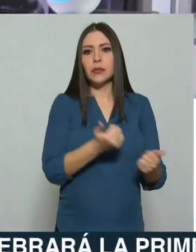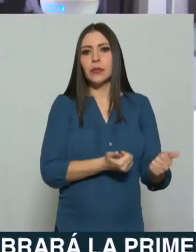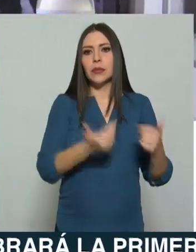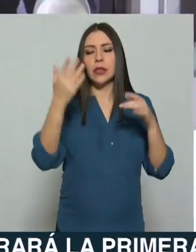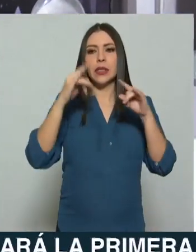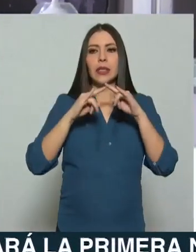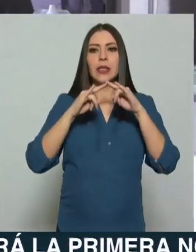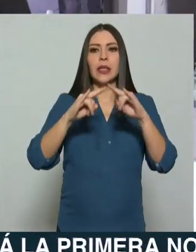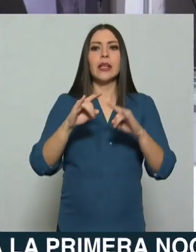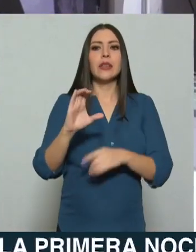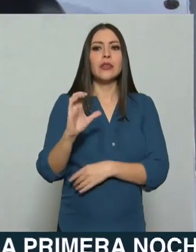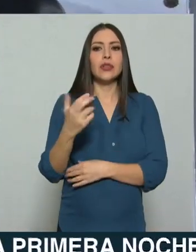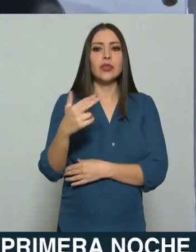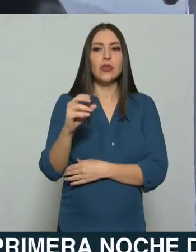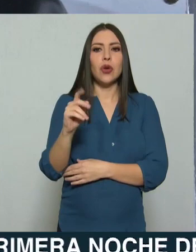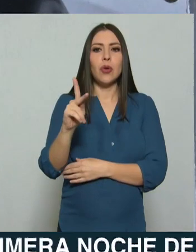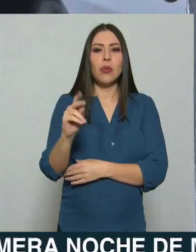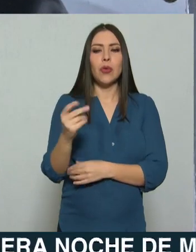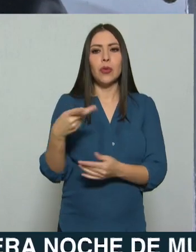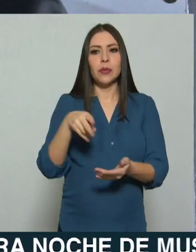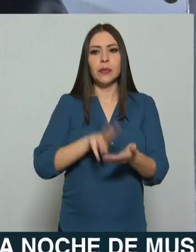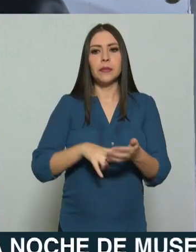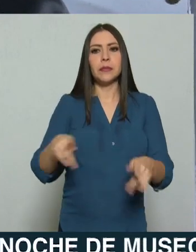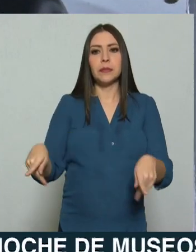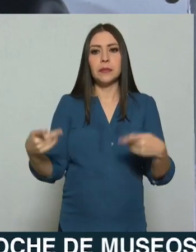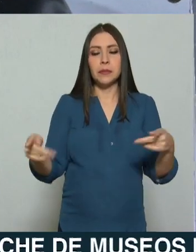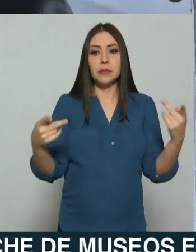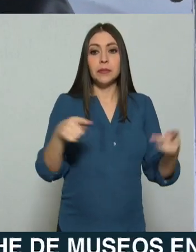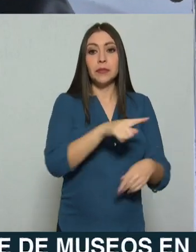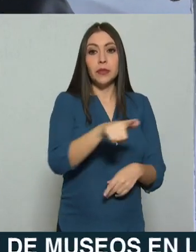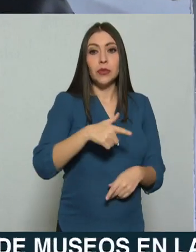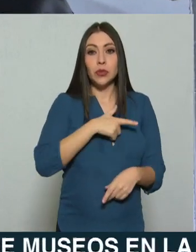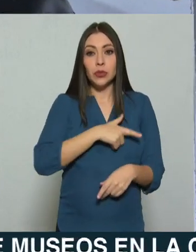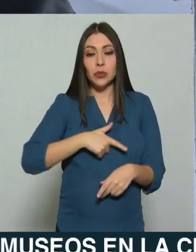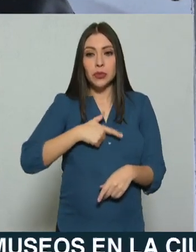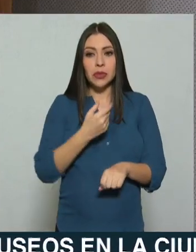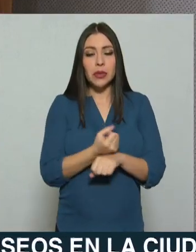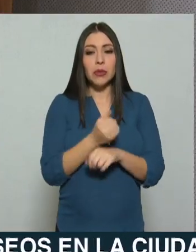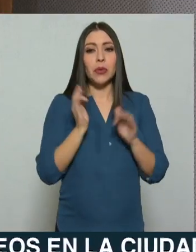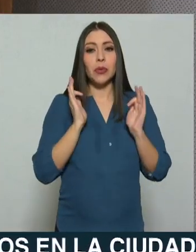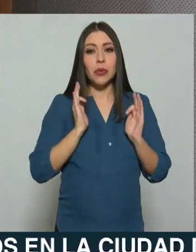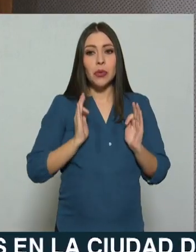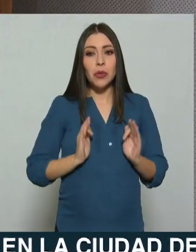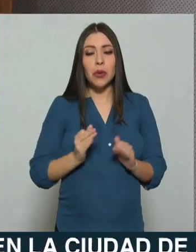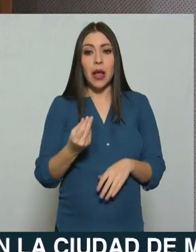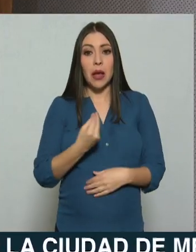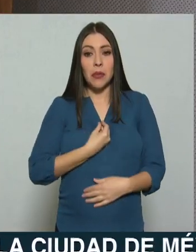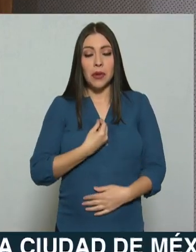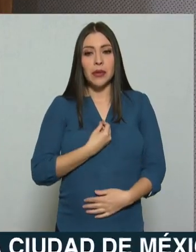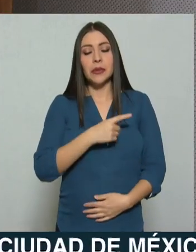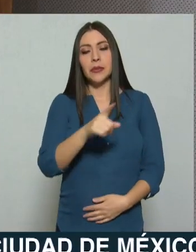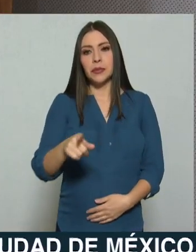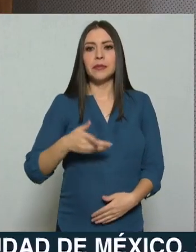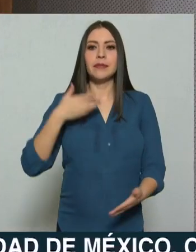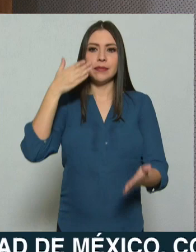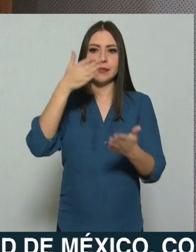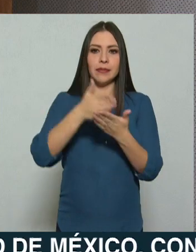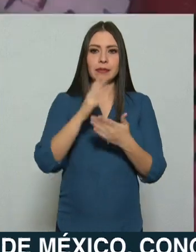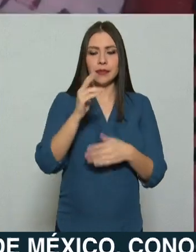Tianguis Cultural del Chopo. Así que para quienes gustan de un calzado rudo pero cómodo y de batalla, no duden en